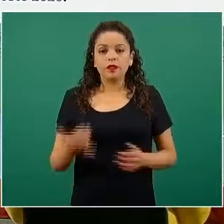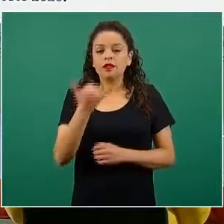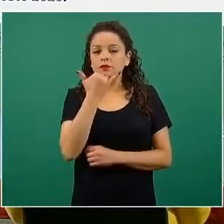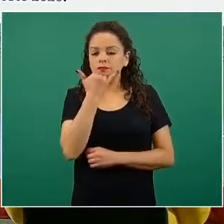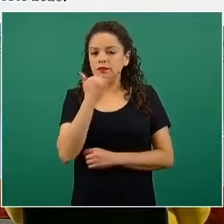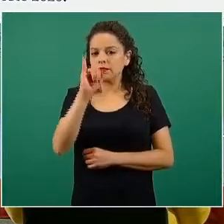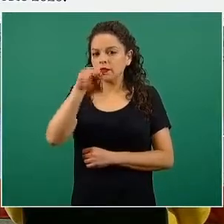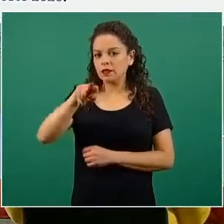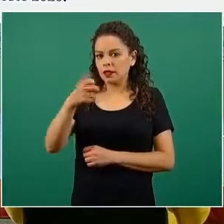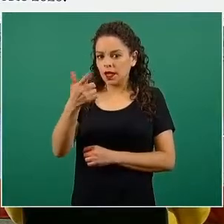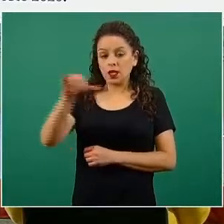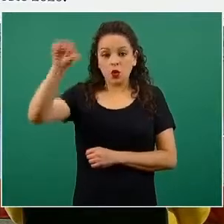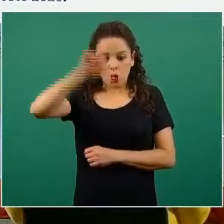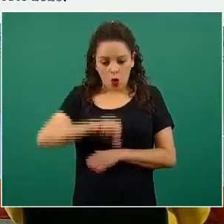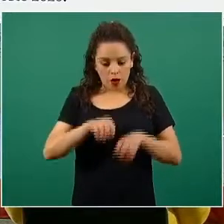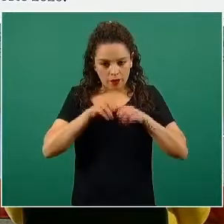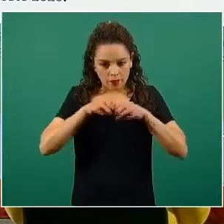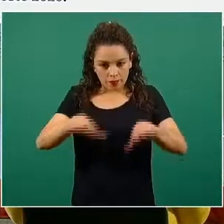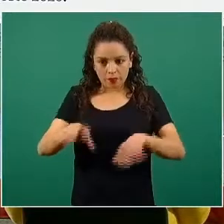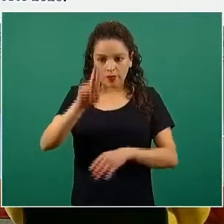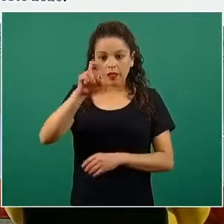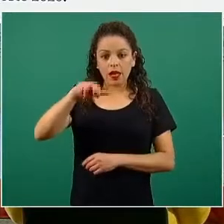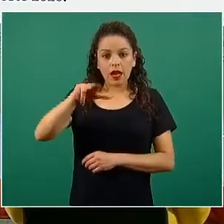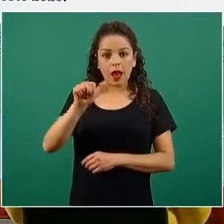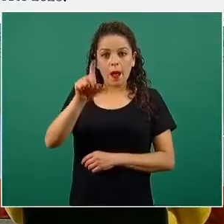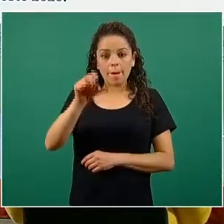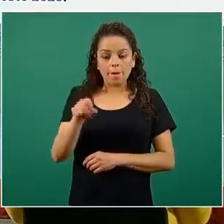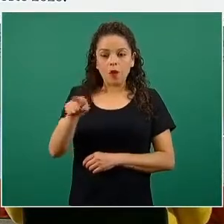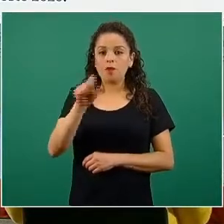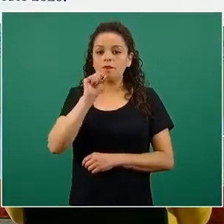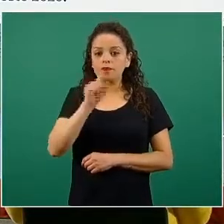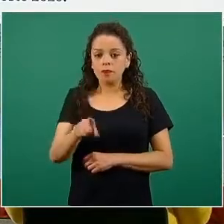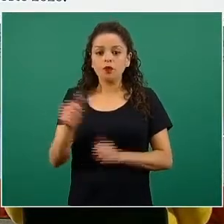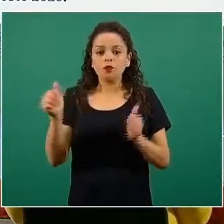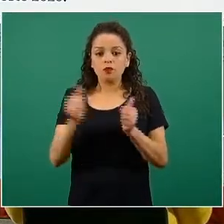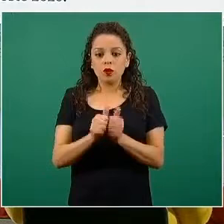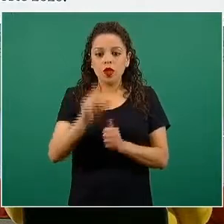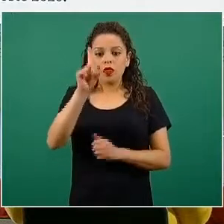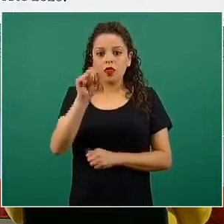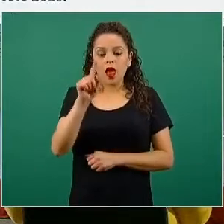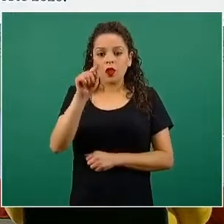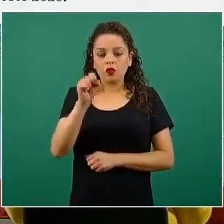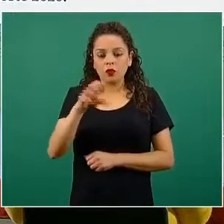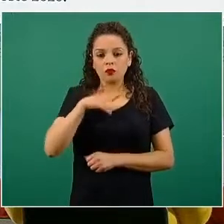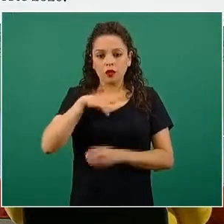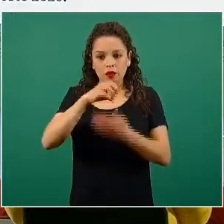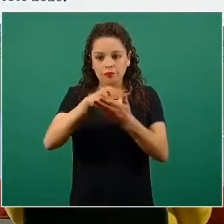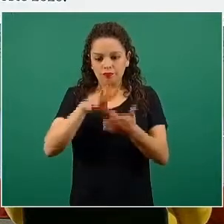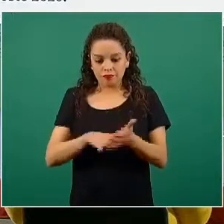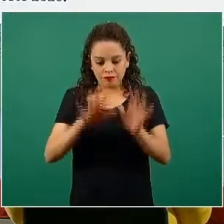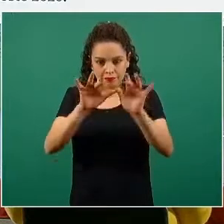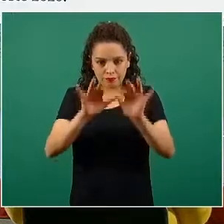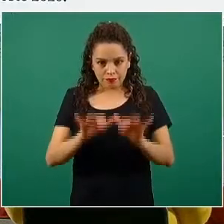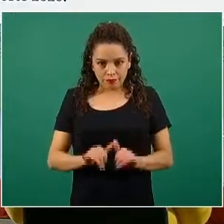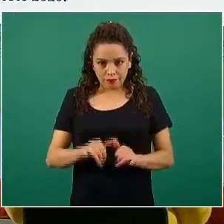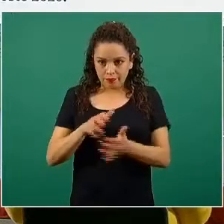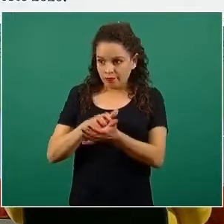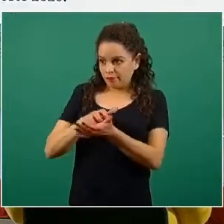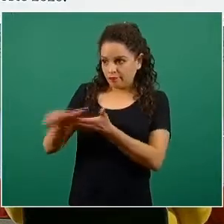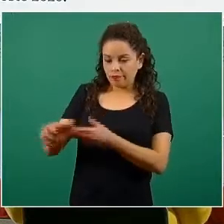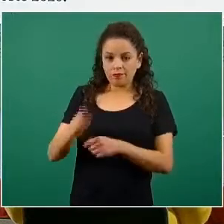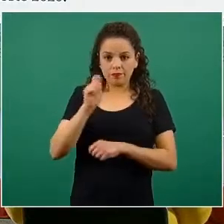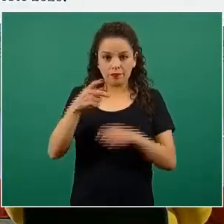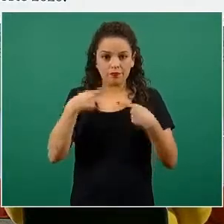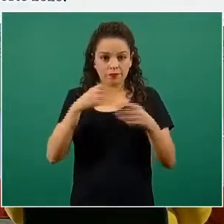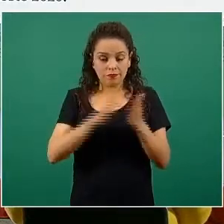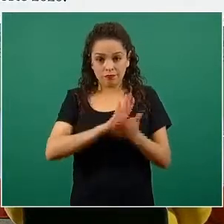esto es lo que publica hoy, RENAPO había hecho este ejercicio y tomando los datos que teníamos en ese momento en el grupo de exceso de mortalidad para ver